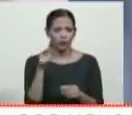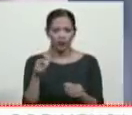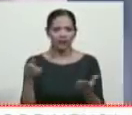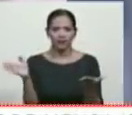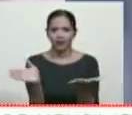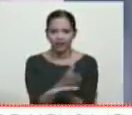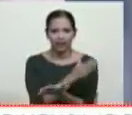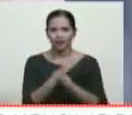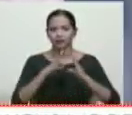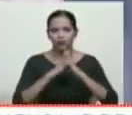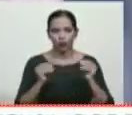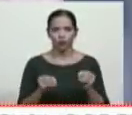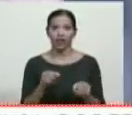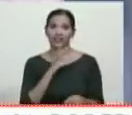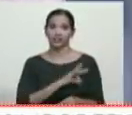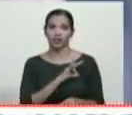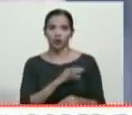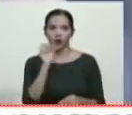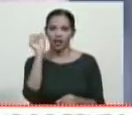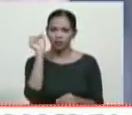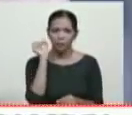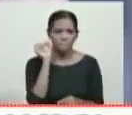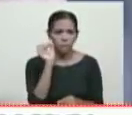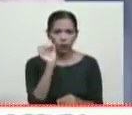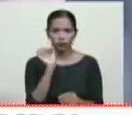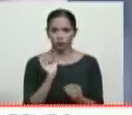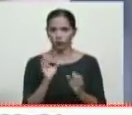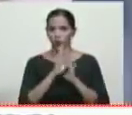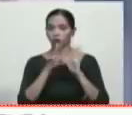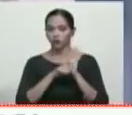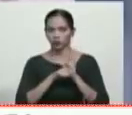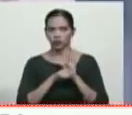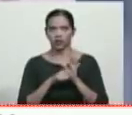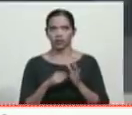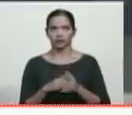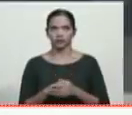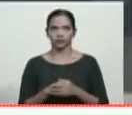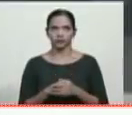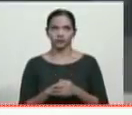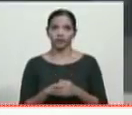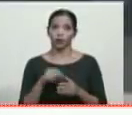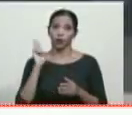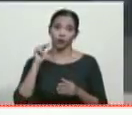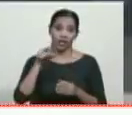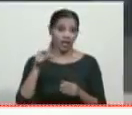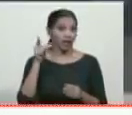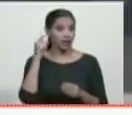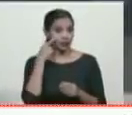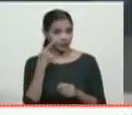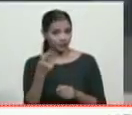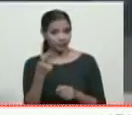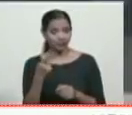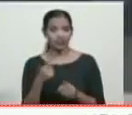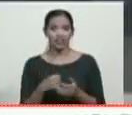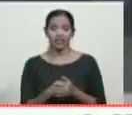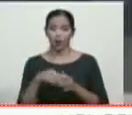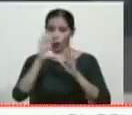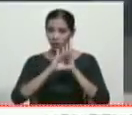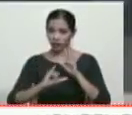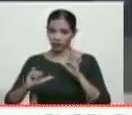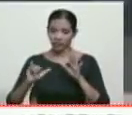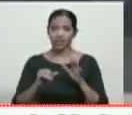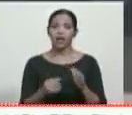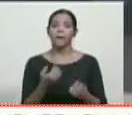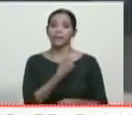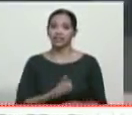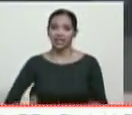farsa a este señor. En esos puntos me refiero constitucional. Bien, ustedes lo escucharon, María Alejandra Díaz, constituyente,